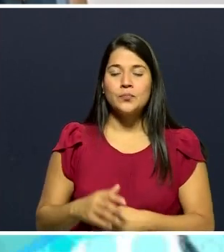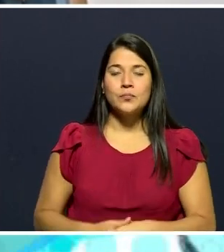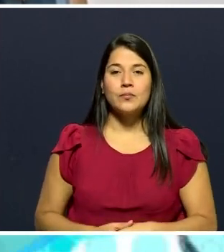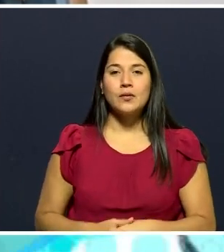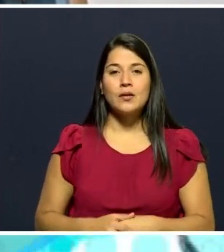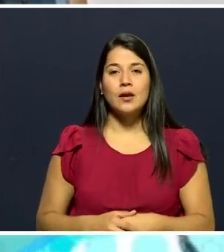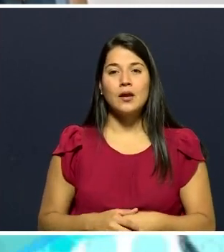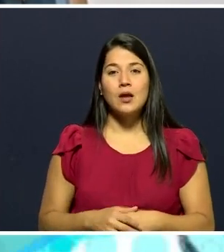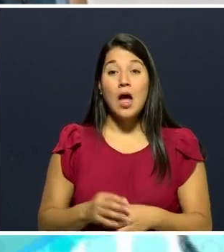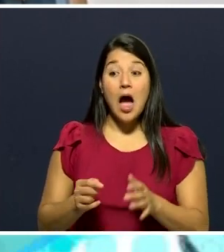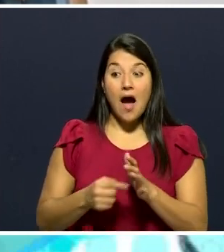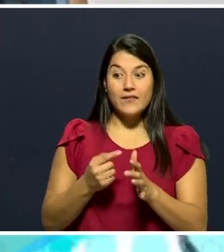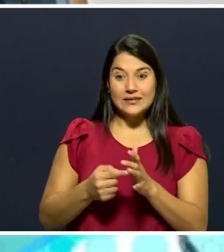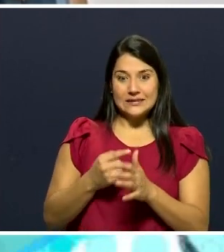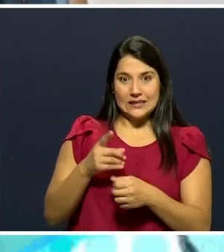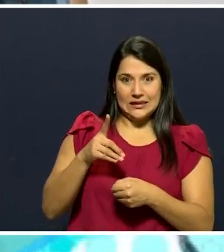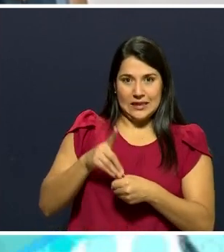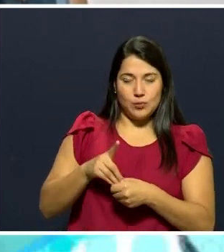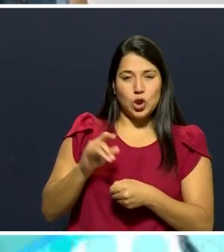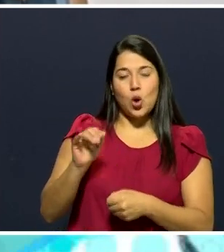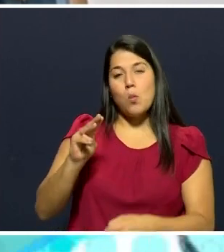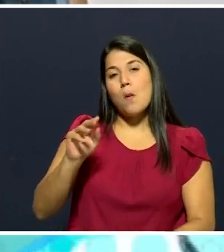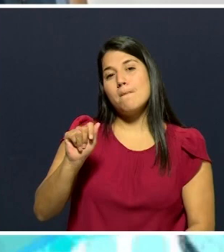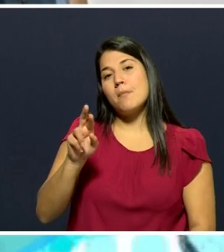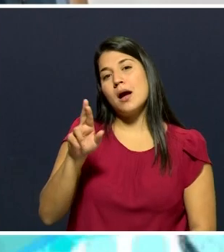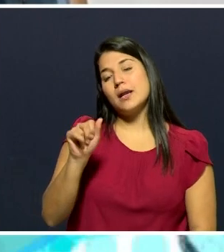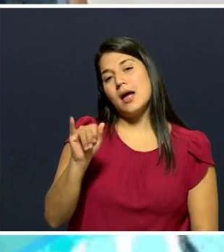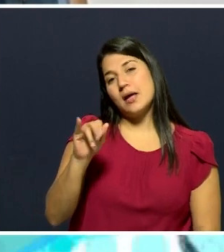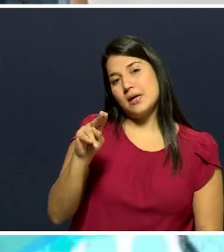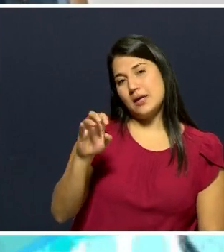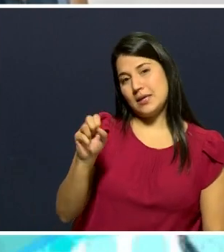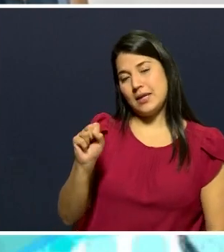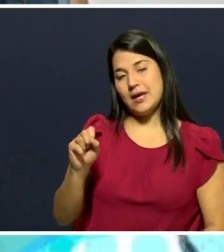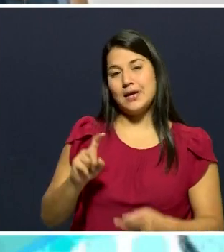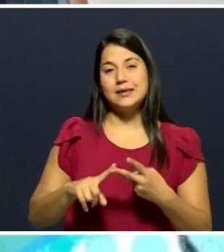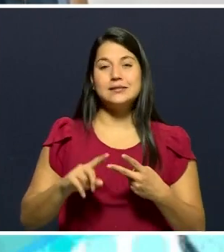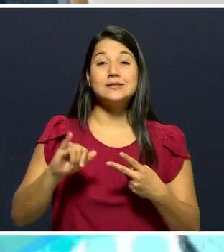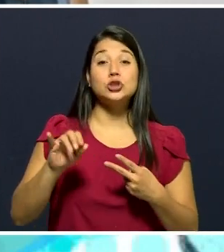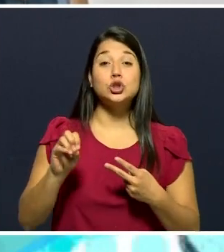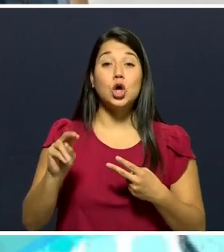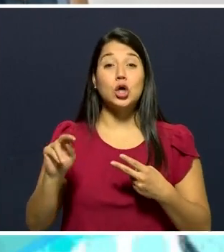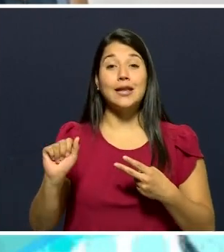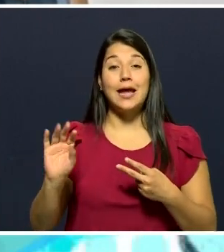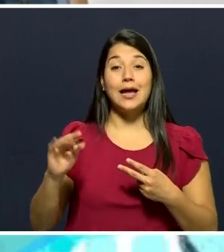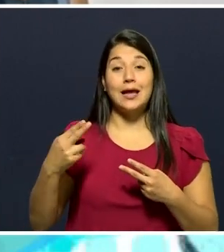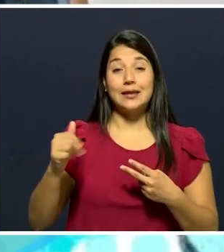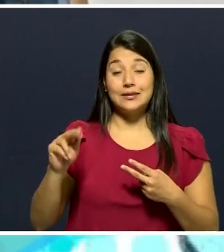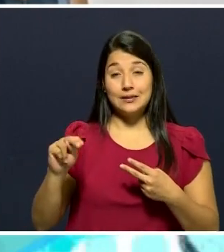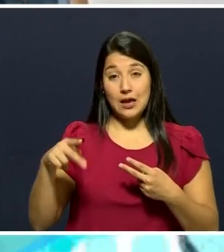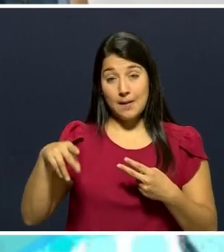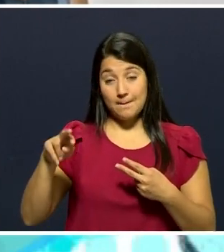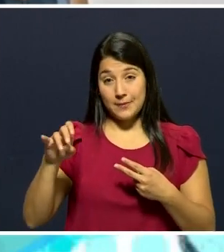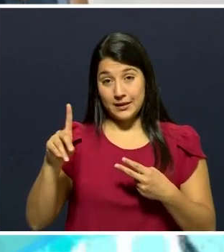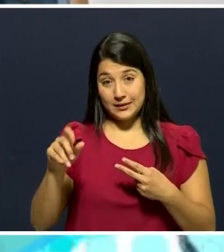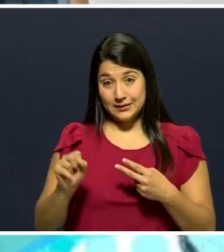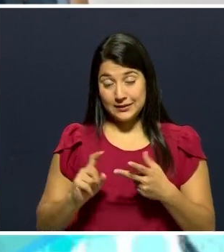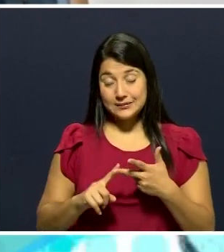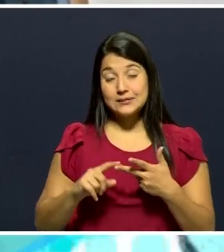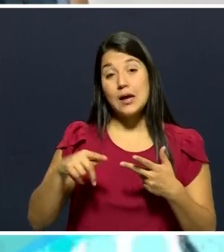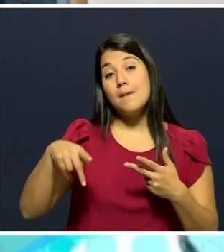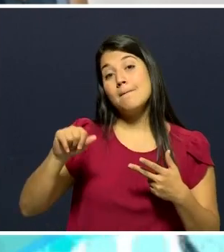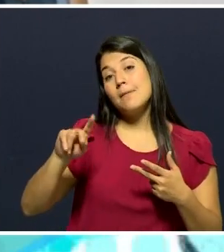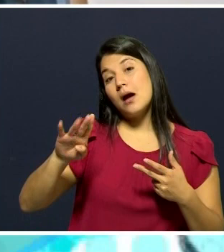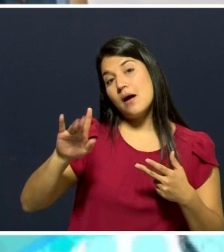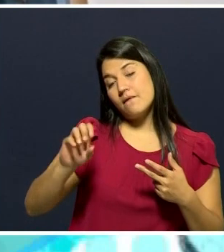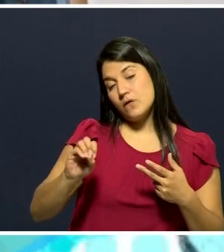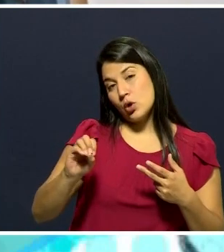en diputados como, por ejemplo, María Inés Solís, Jonathan Prendas, el mismo Pablo Heriberto Abarca